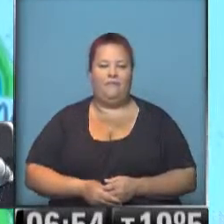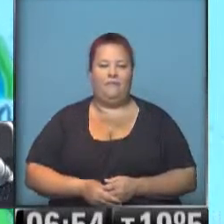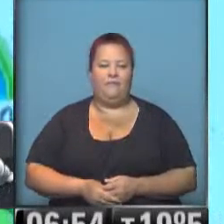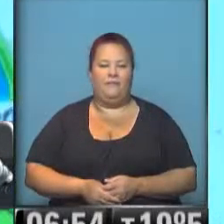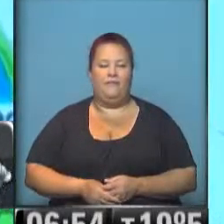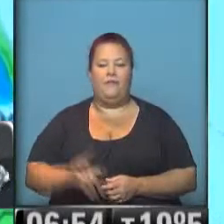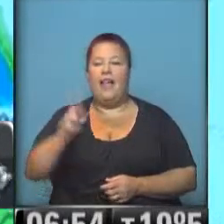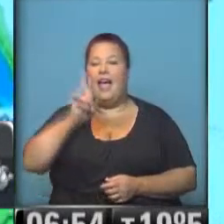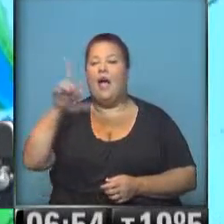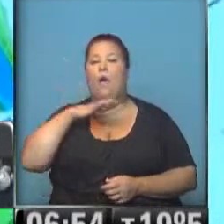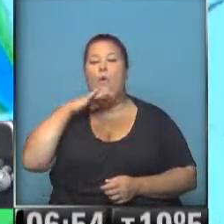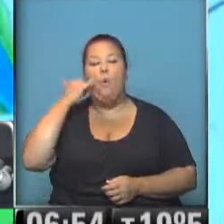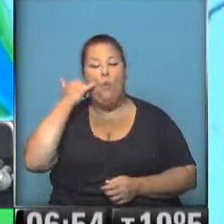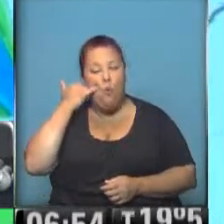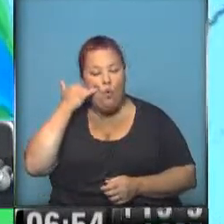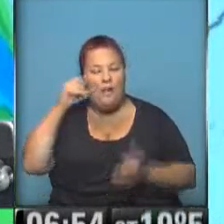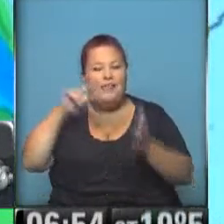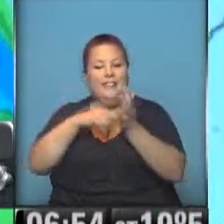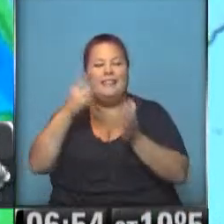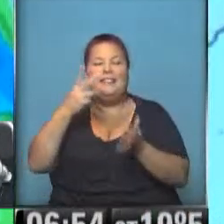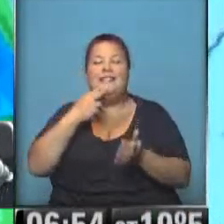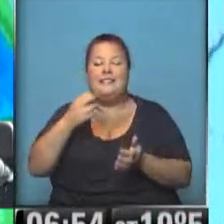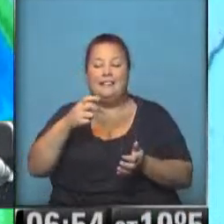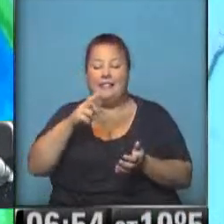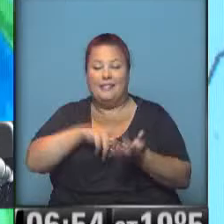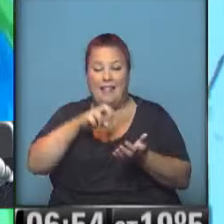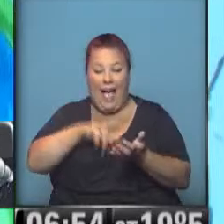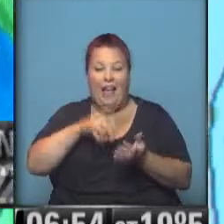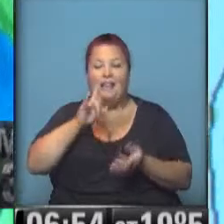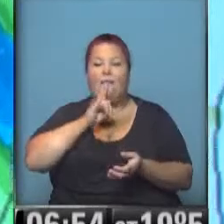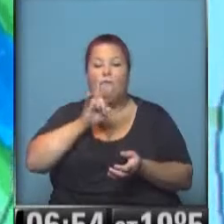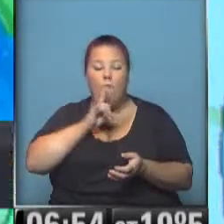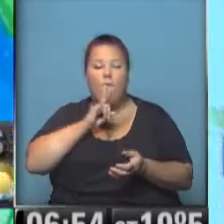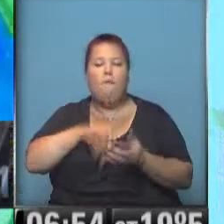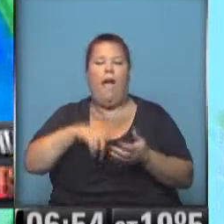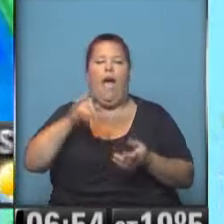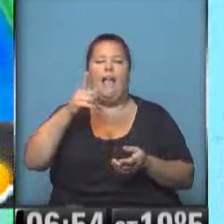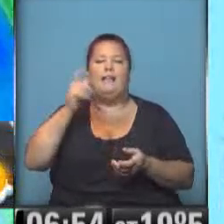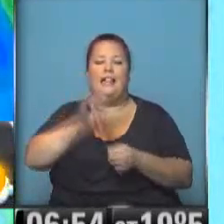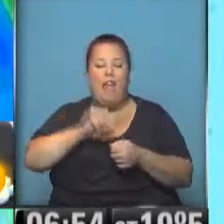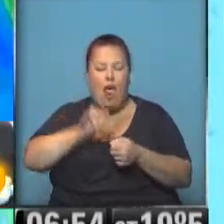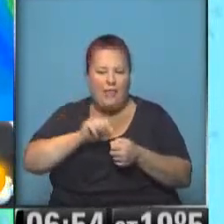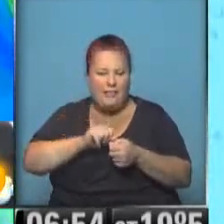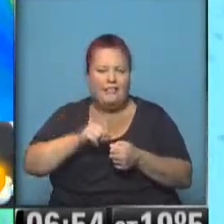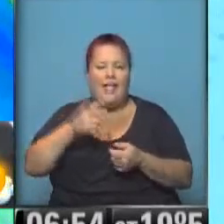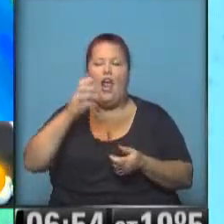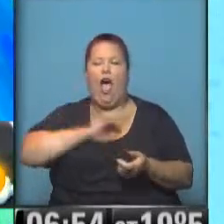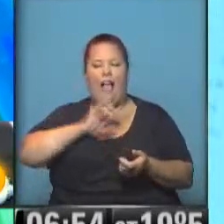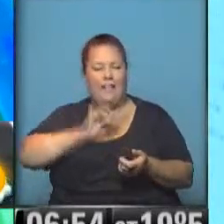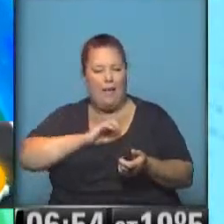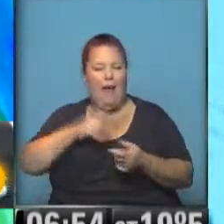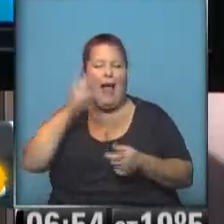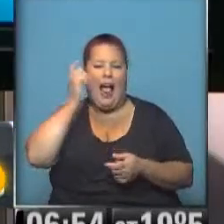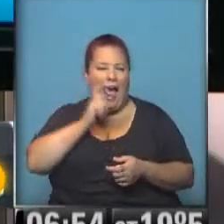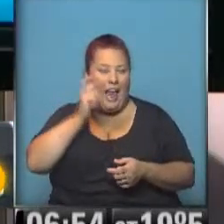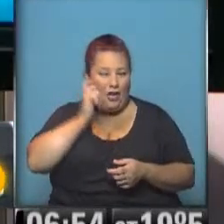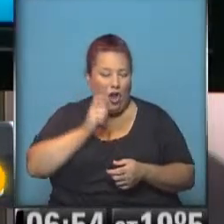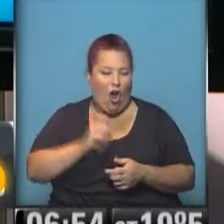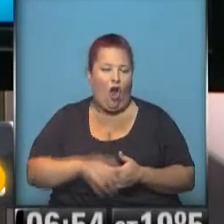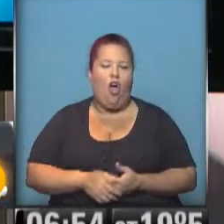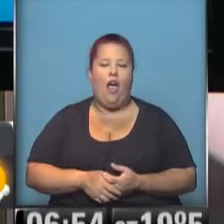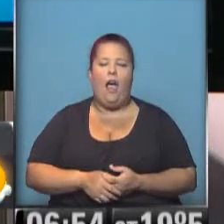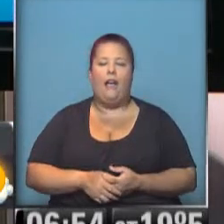el este de Jujuy, bien centro de Salta, Tucumán, oeste de Santiago del Estero, este de Catamarca y La Rioja,